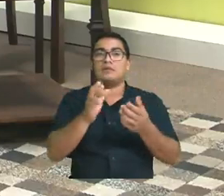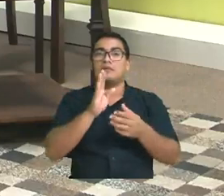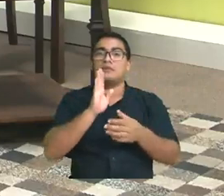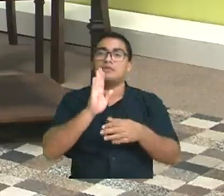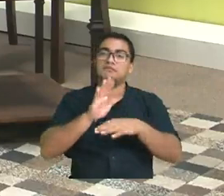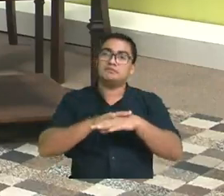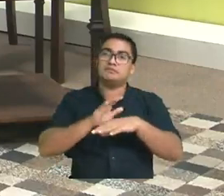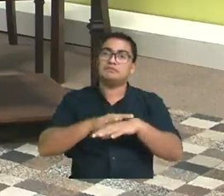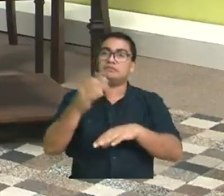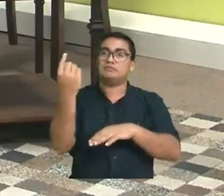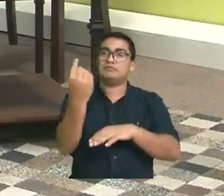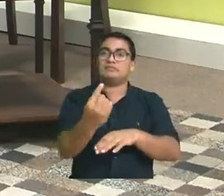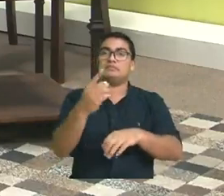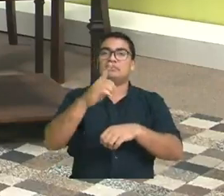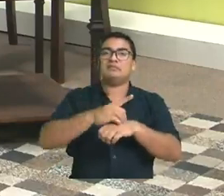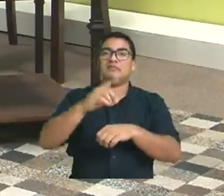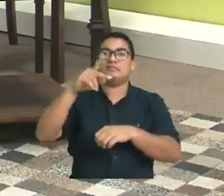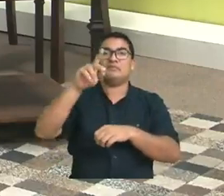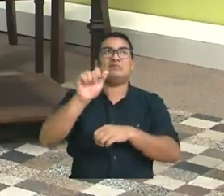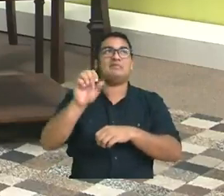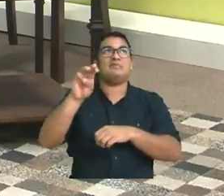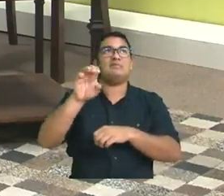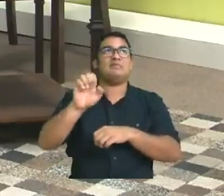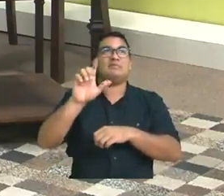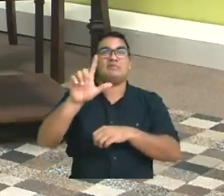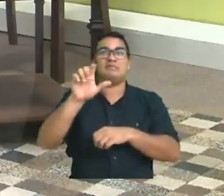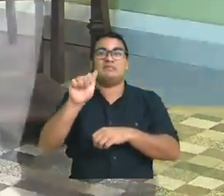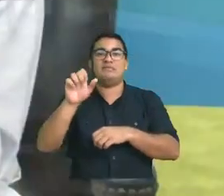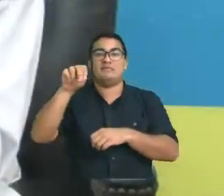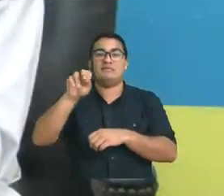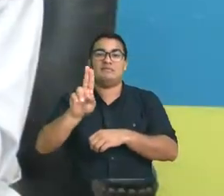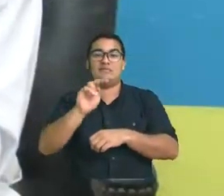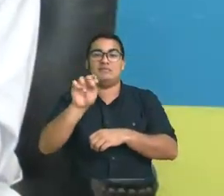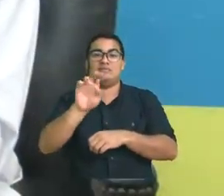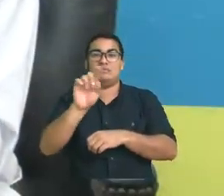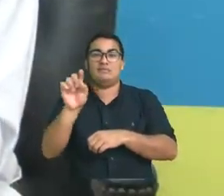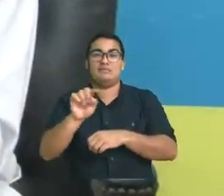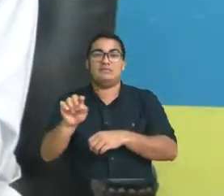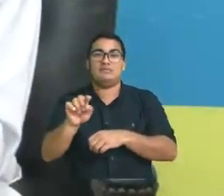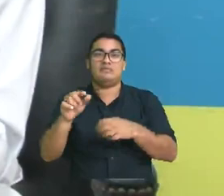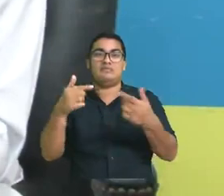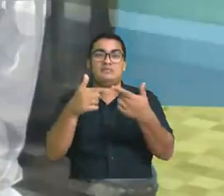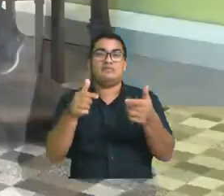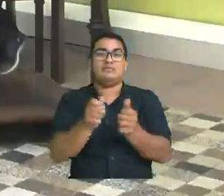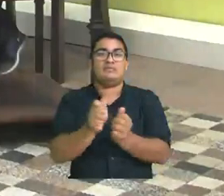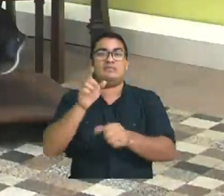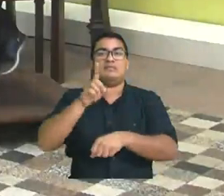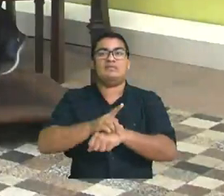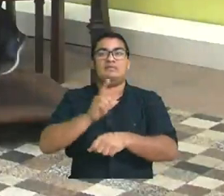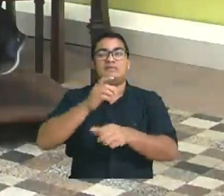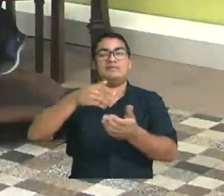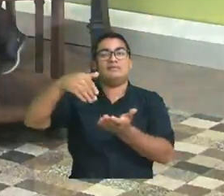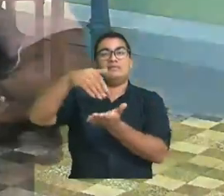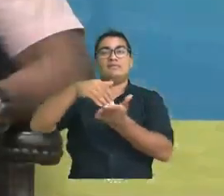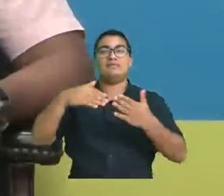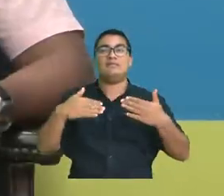como invitada a la doctora Pamela Núñez, no puedo hacer eso, quien es parte del equipo médico del Centro Nacional de Oftalmología, ubicado en las